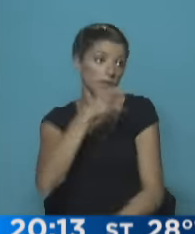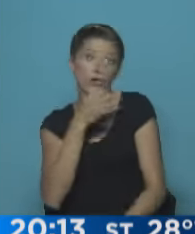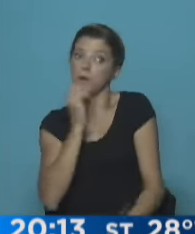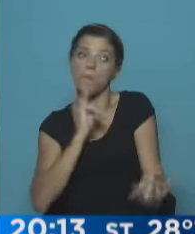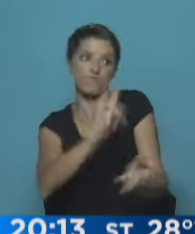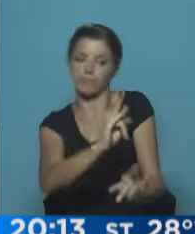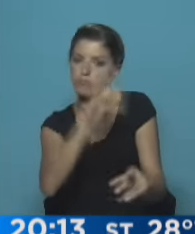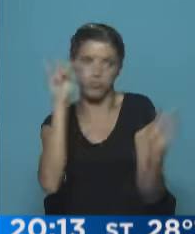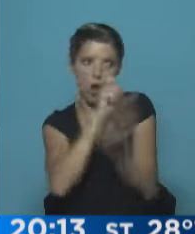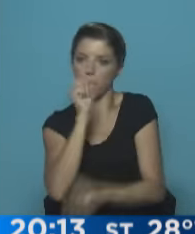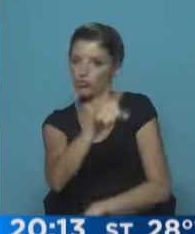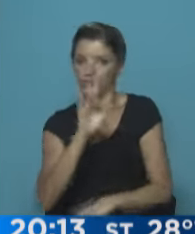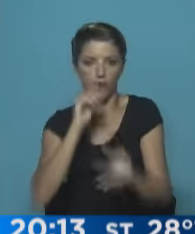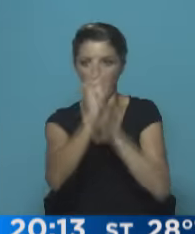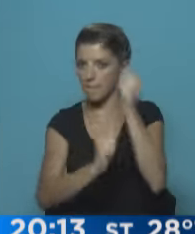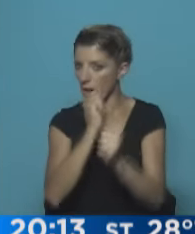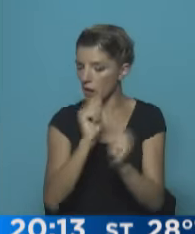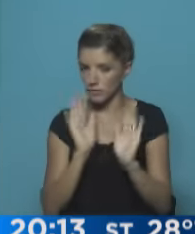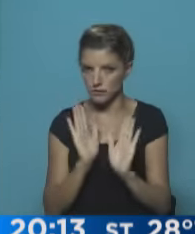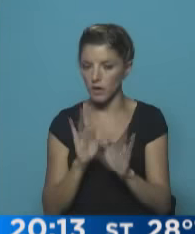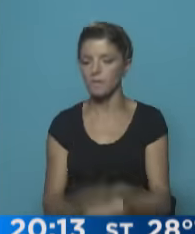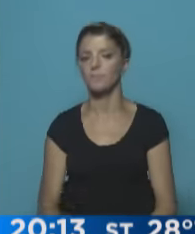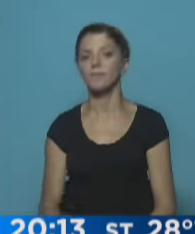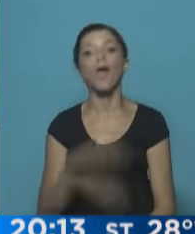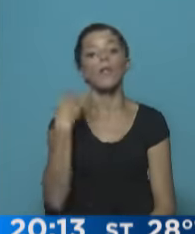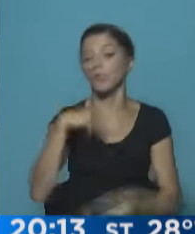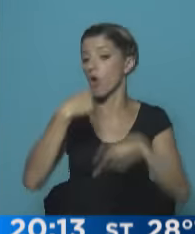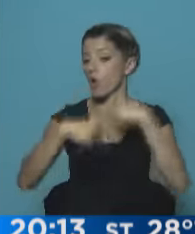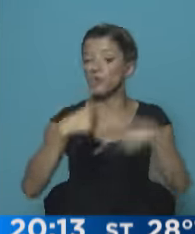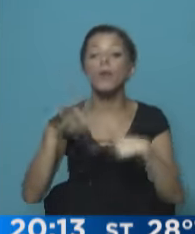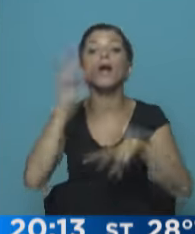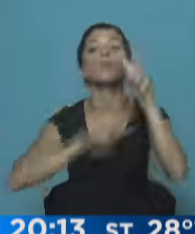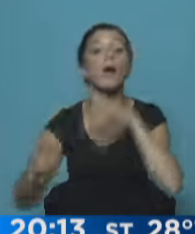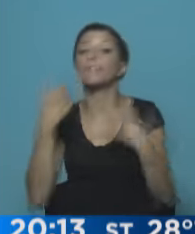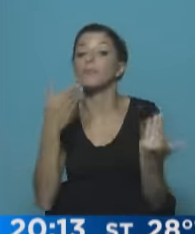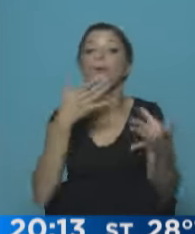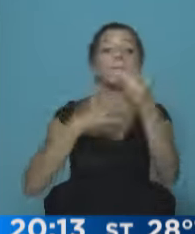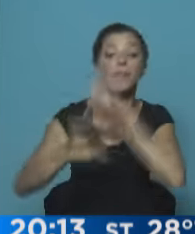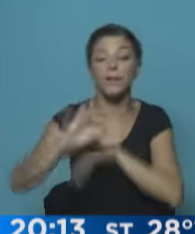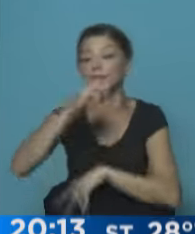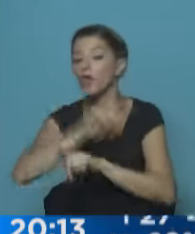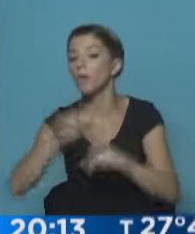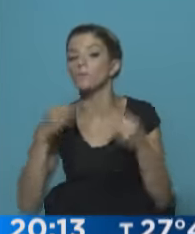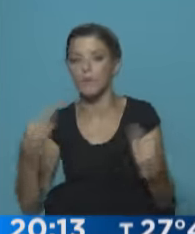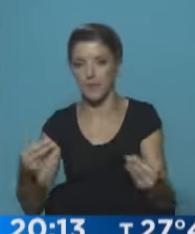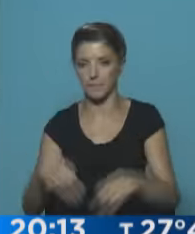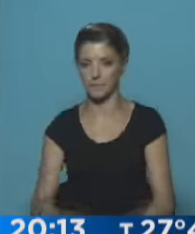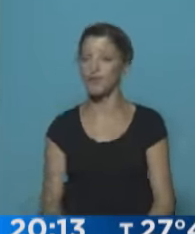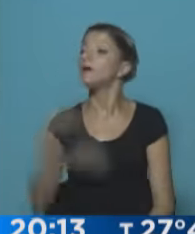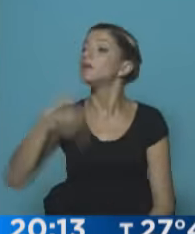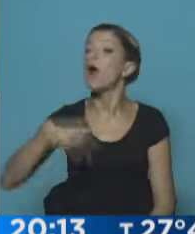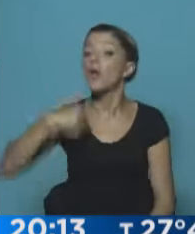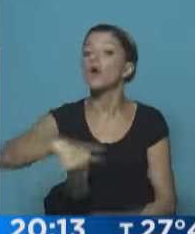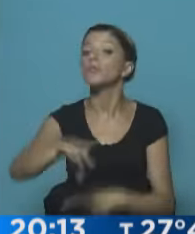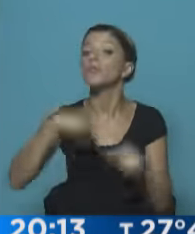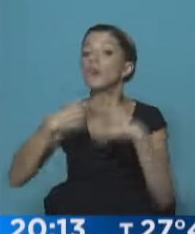que que que básicamente este seguir su camino a ver si pueden vender la empresa o no Cómo son los pasos a seguir ahora